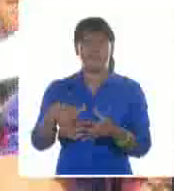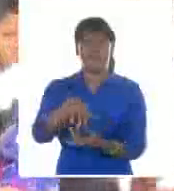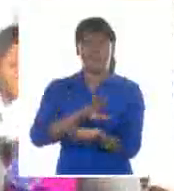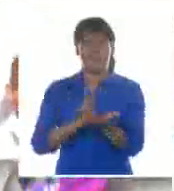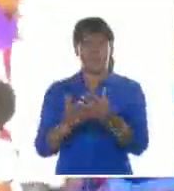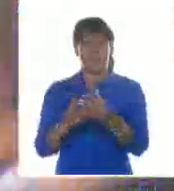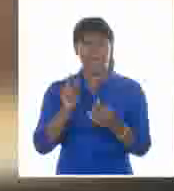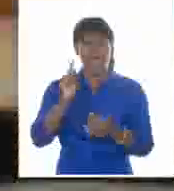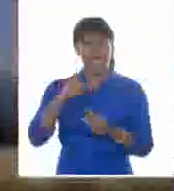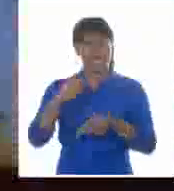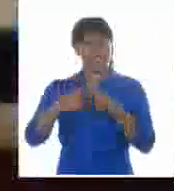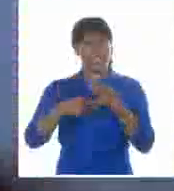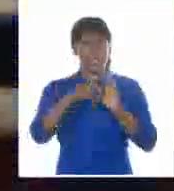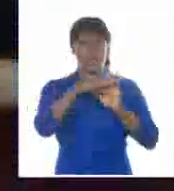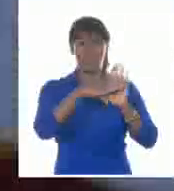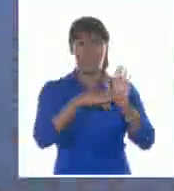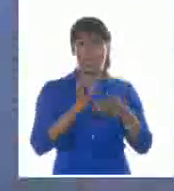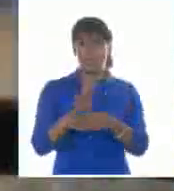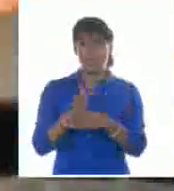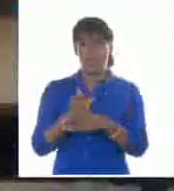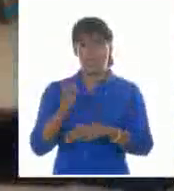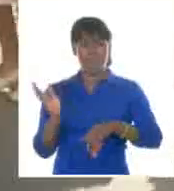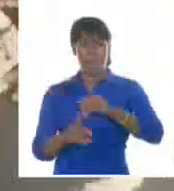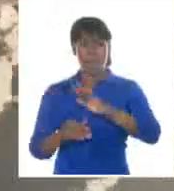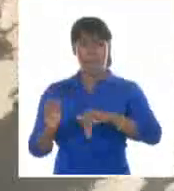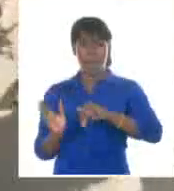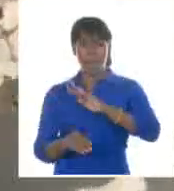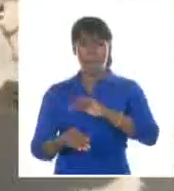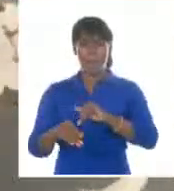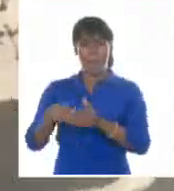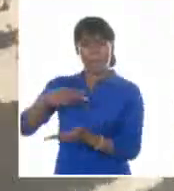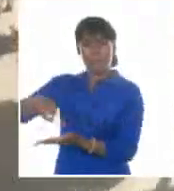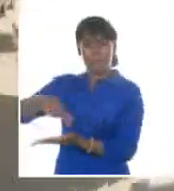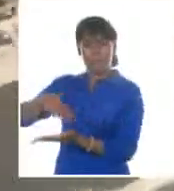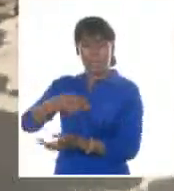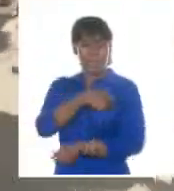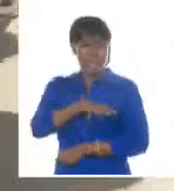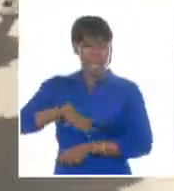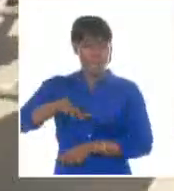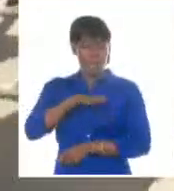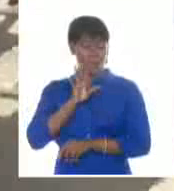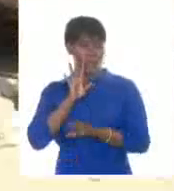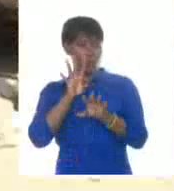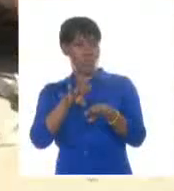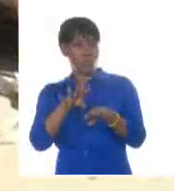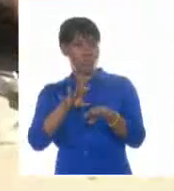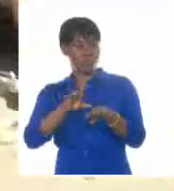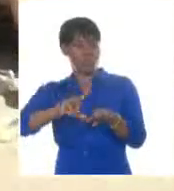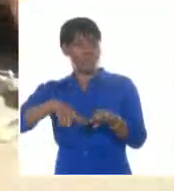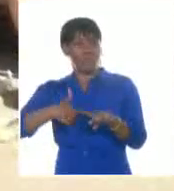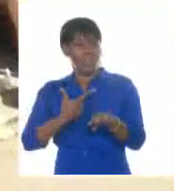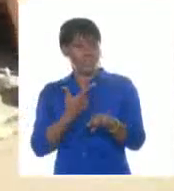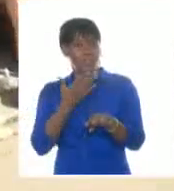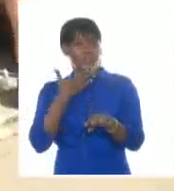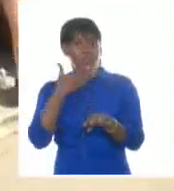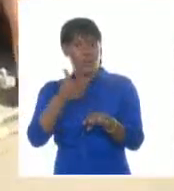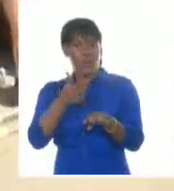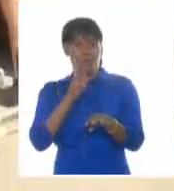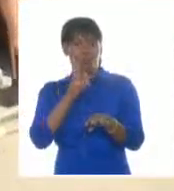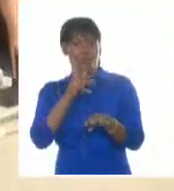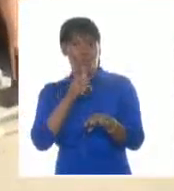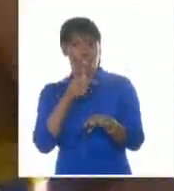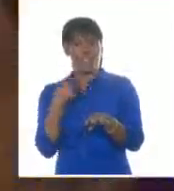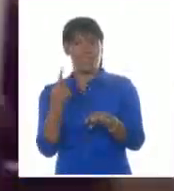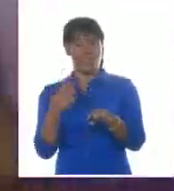Folclórico Nacional, que convirtió la calle en un escenario para que el pueblo disfrutara de un espectáculo músico-danzario que reflejara la